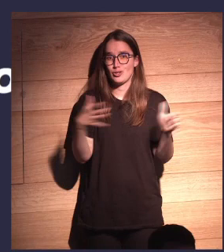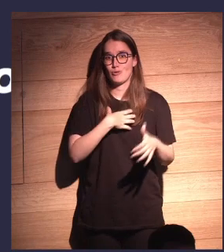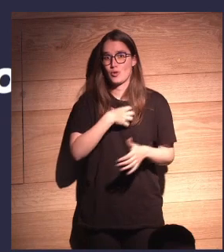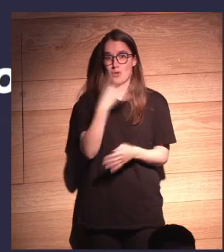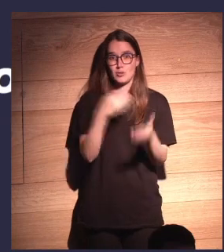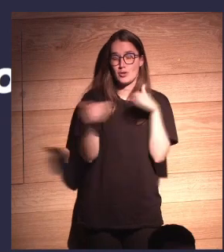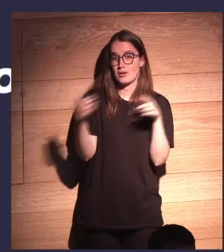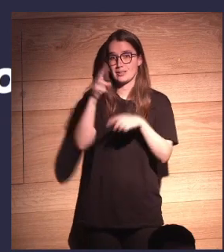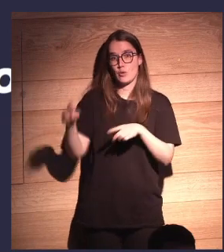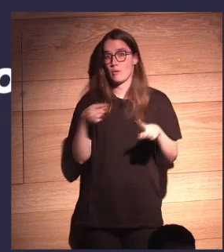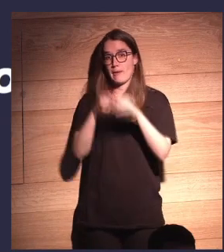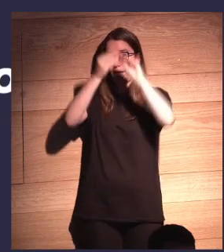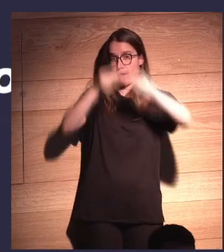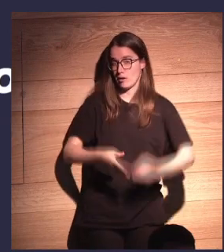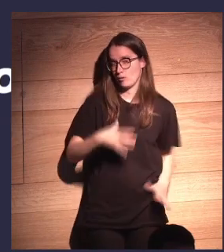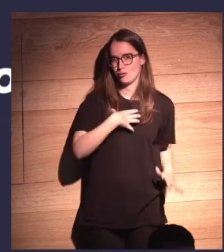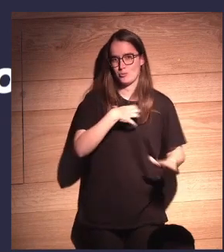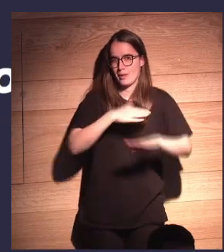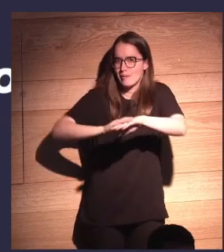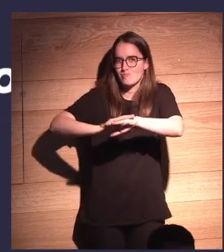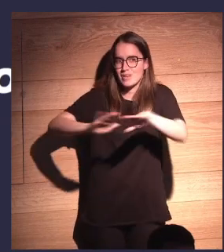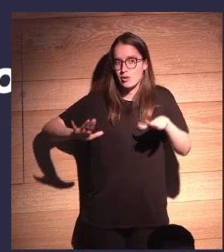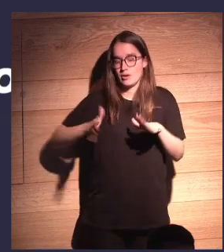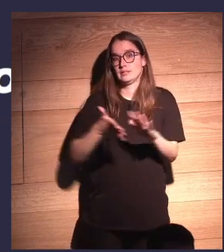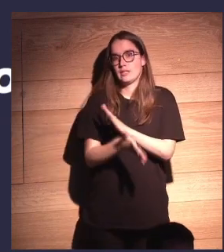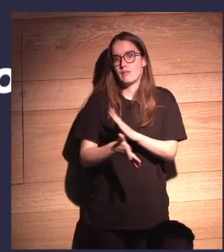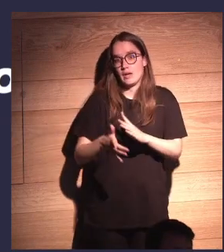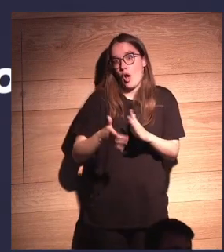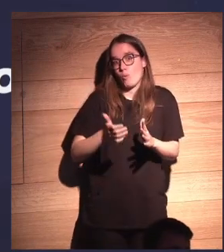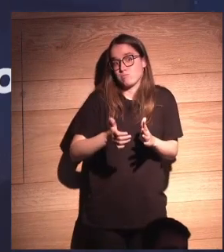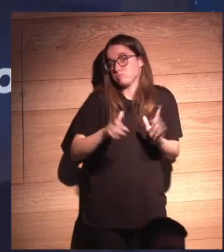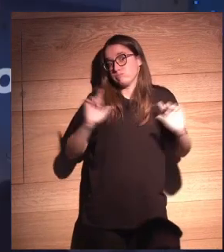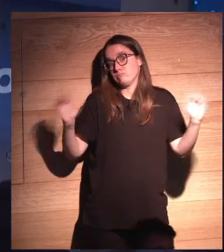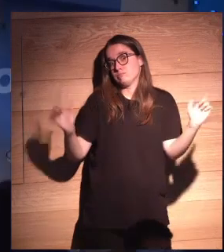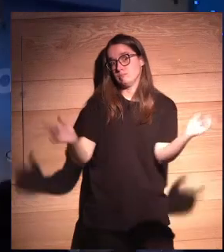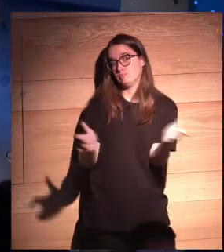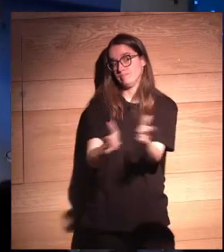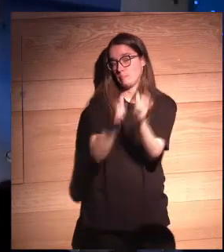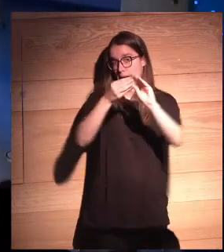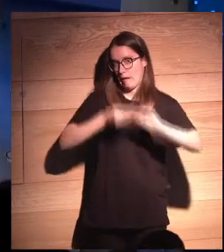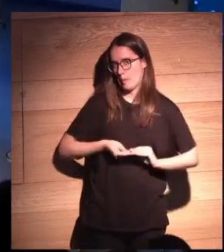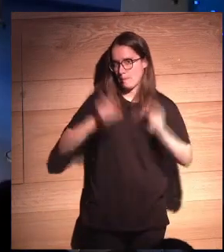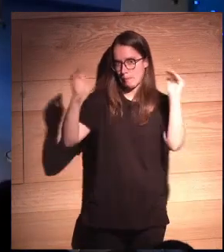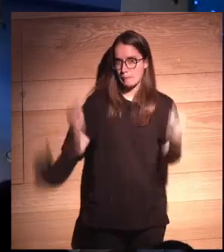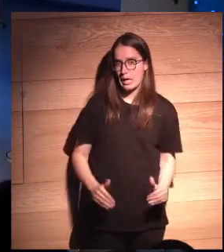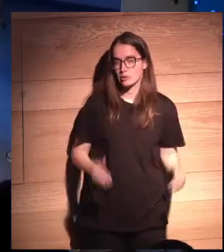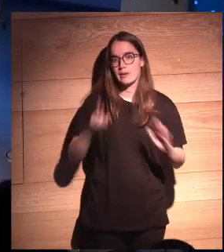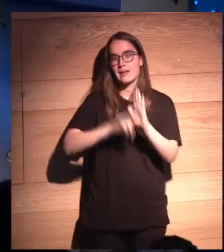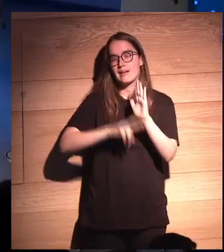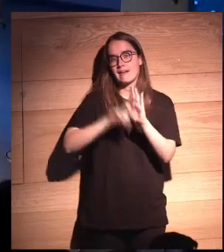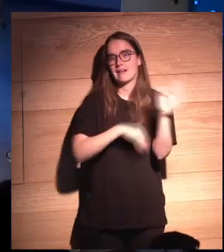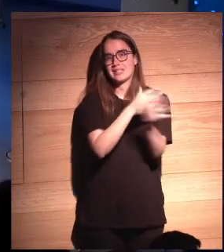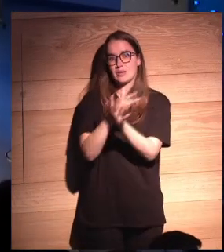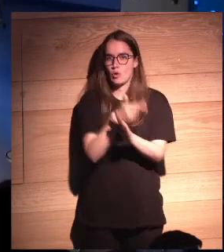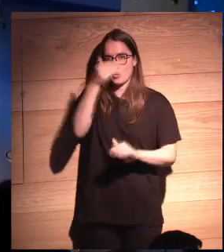4 millones de euros para componerlo, por lo que eso reduce mucho las posibilidades en las cuales tú compones, y fijar las reglas del juego